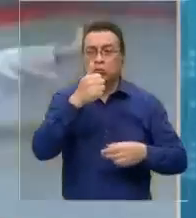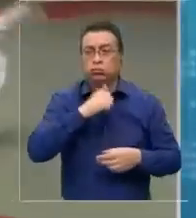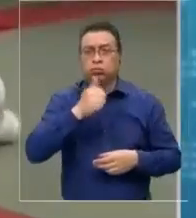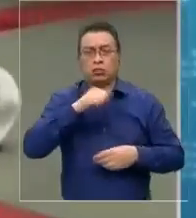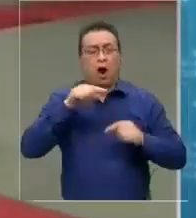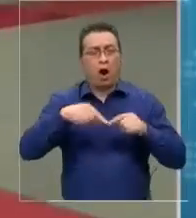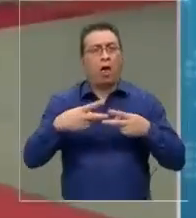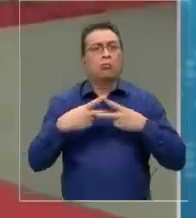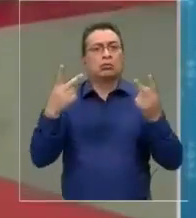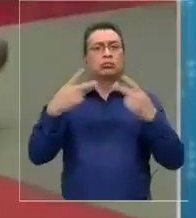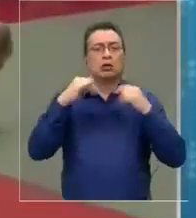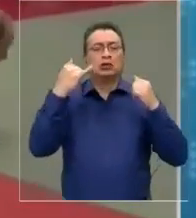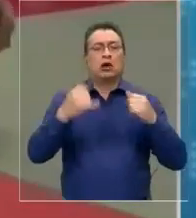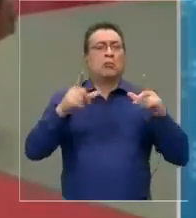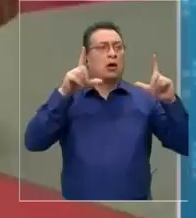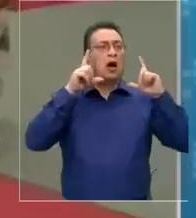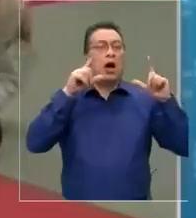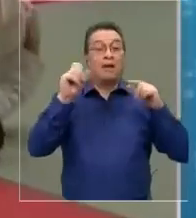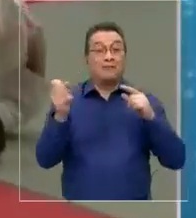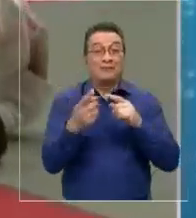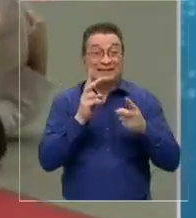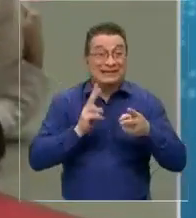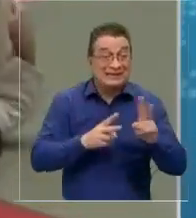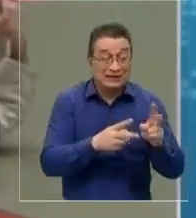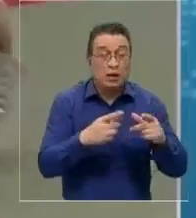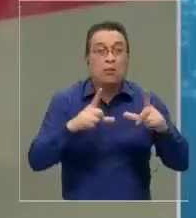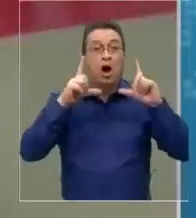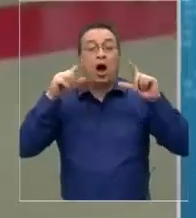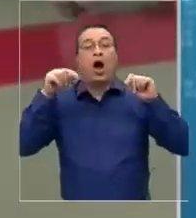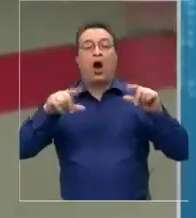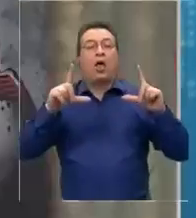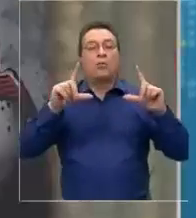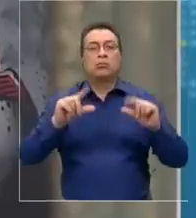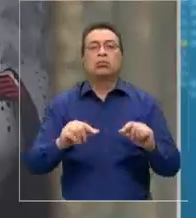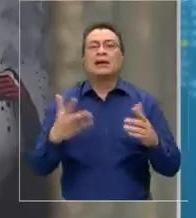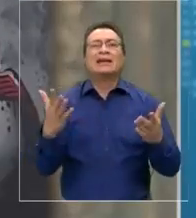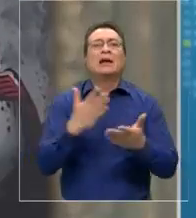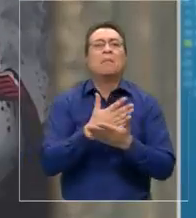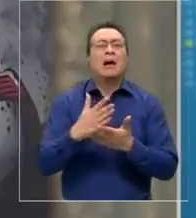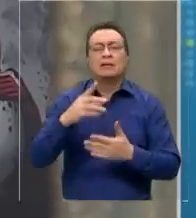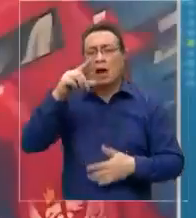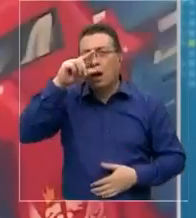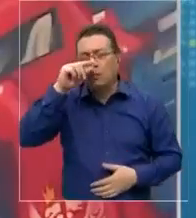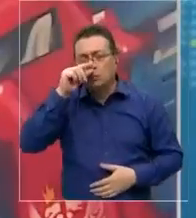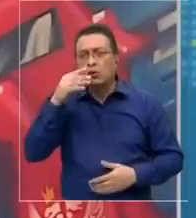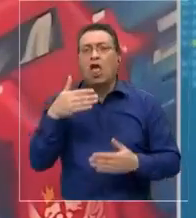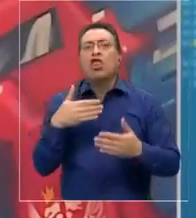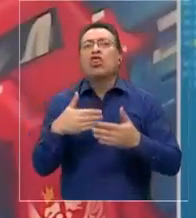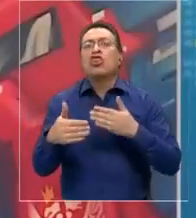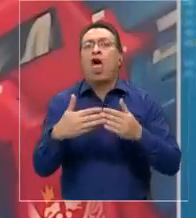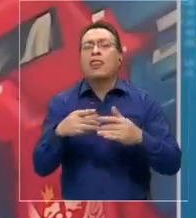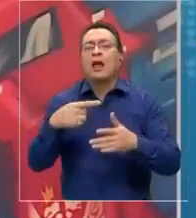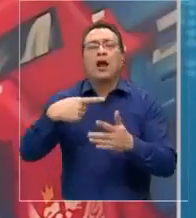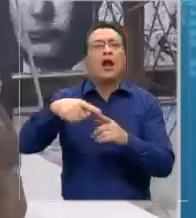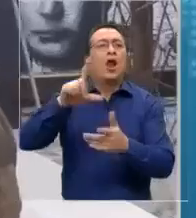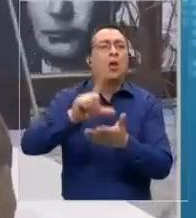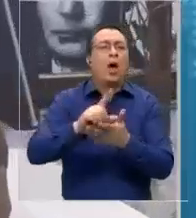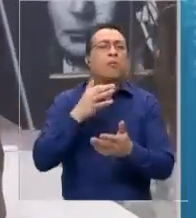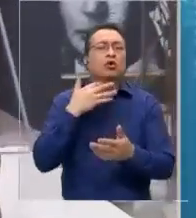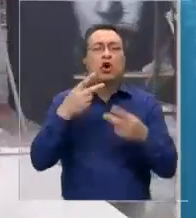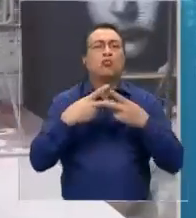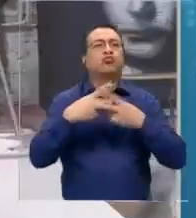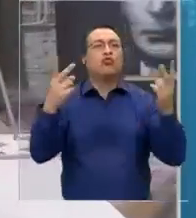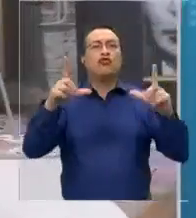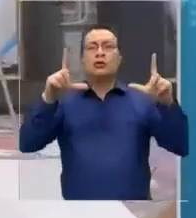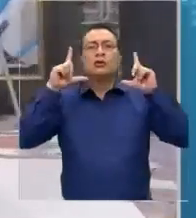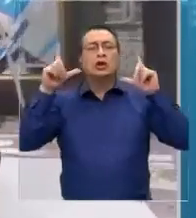enorme protagonismo en los primeros días de la guerra. ¿Qué pasa con Vladimir Putin? ¿Dónde está el líder ruso? ¿Por qué no ha aparecido